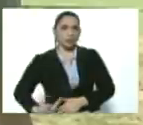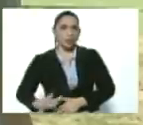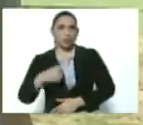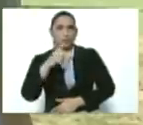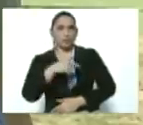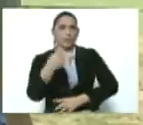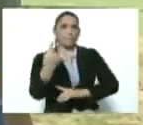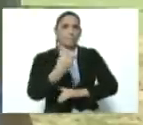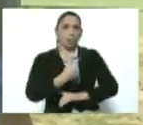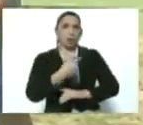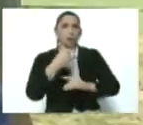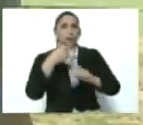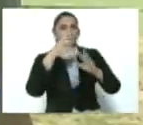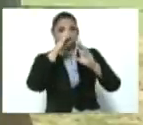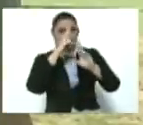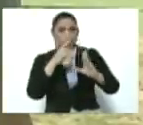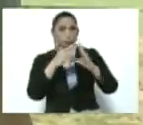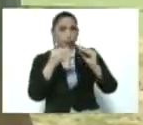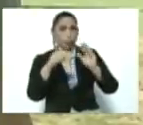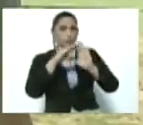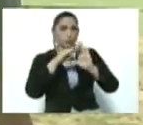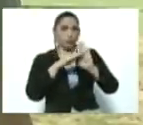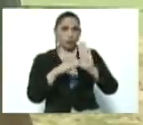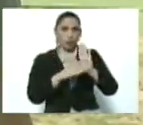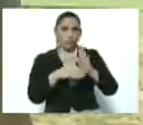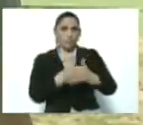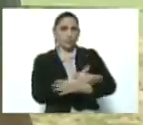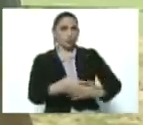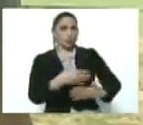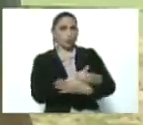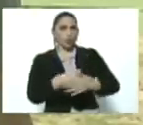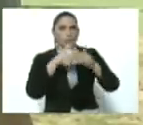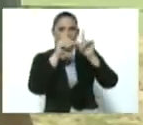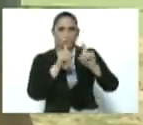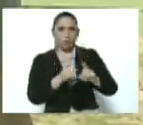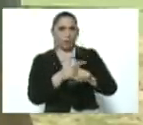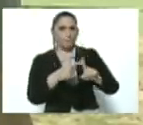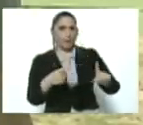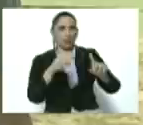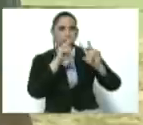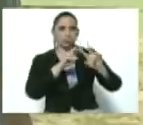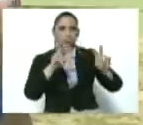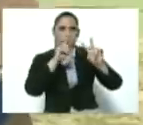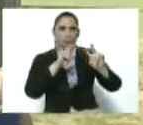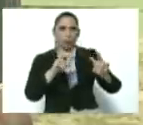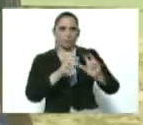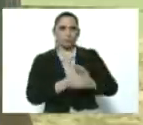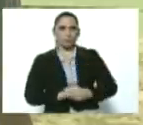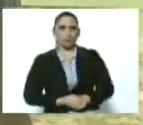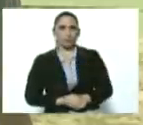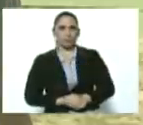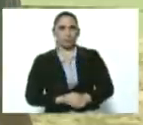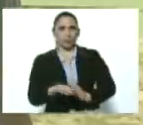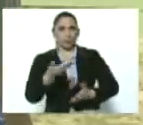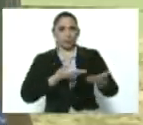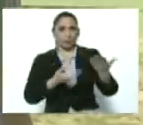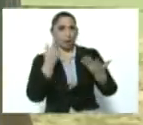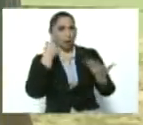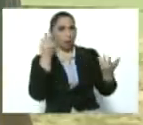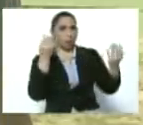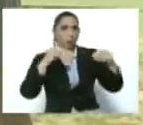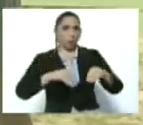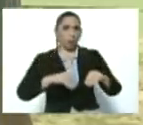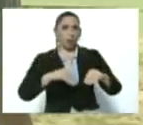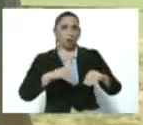sus instrucciones de millos de tener millones de pruebas para el despistaje masivo bueno en la cooperación con la